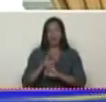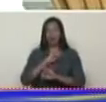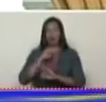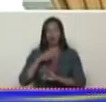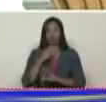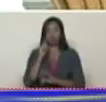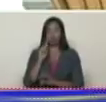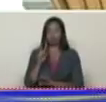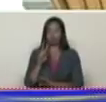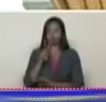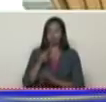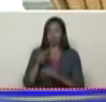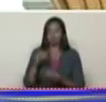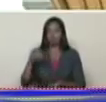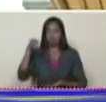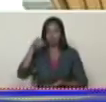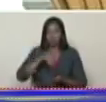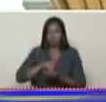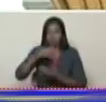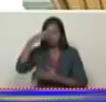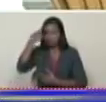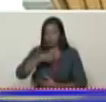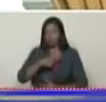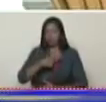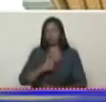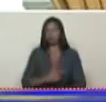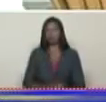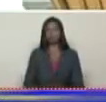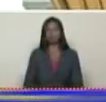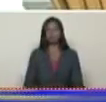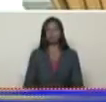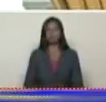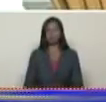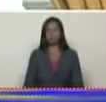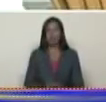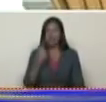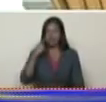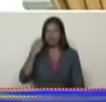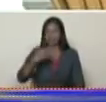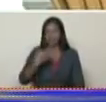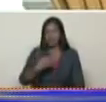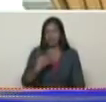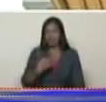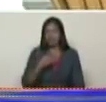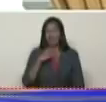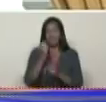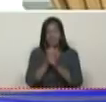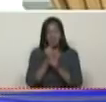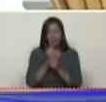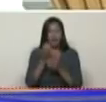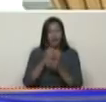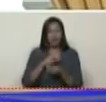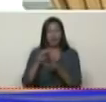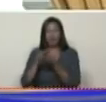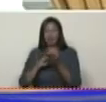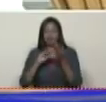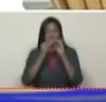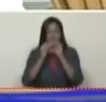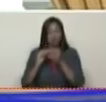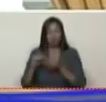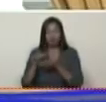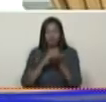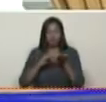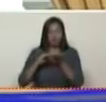debe plantar muy seriamente aquí sobre la realidad y trabajar por resolver